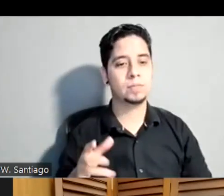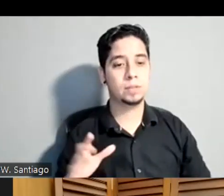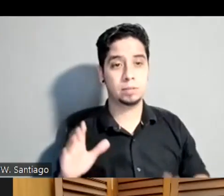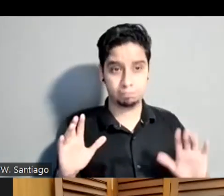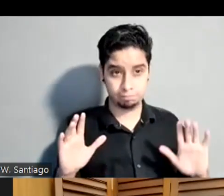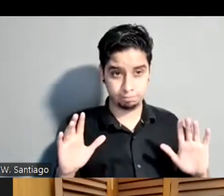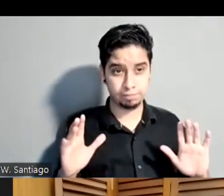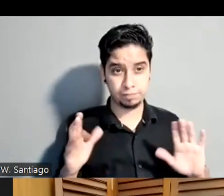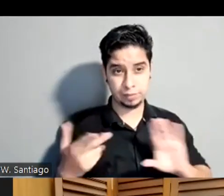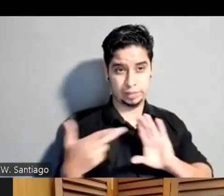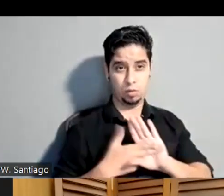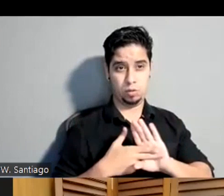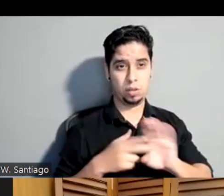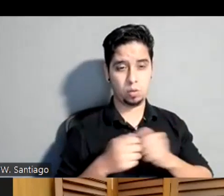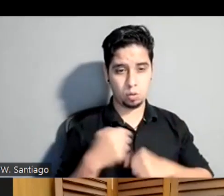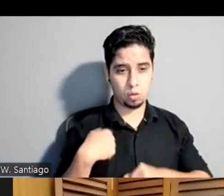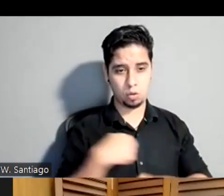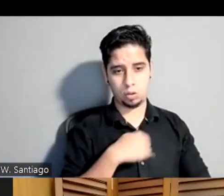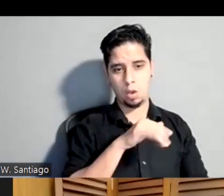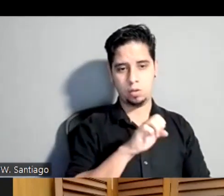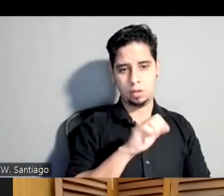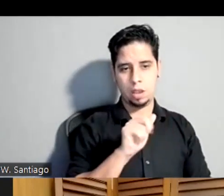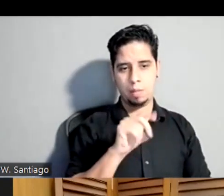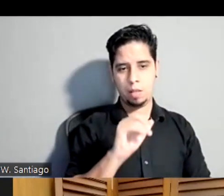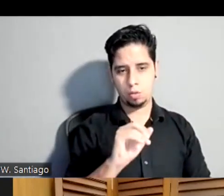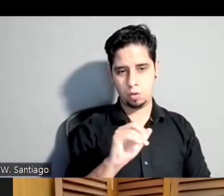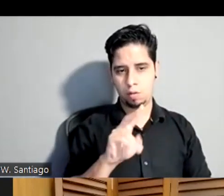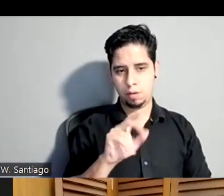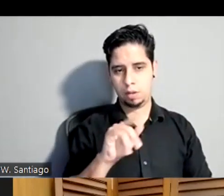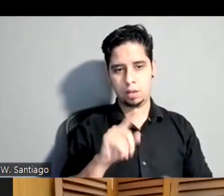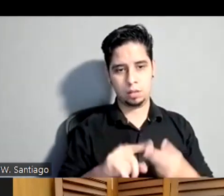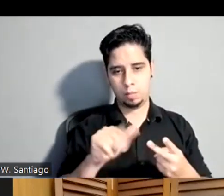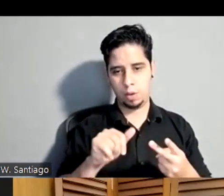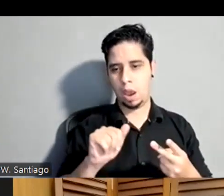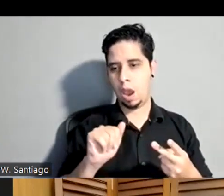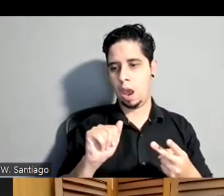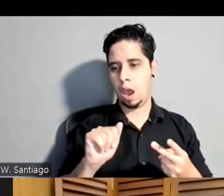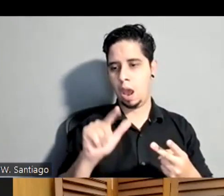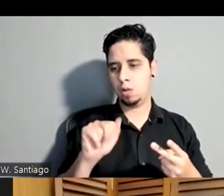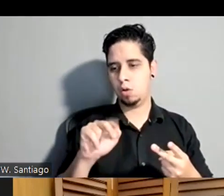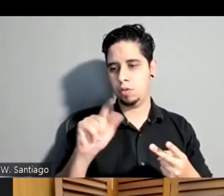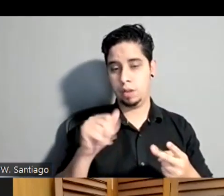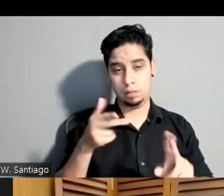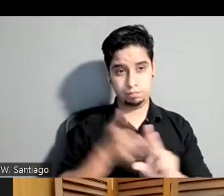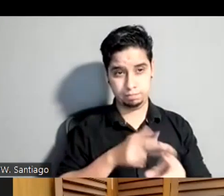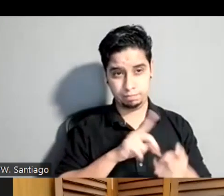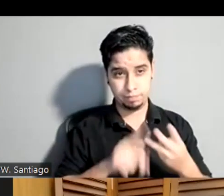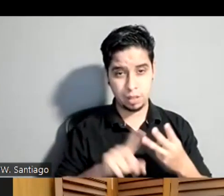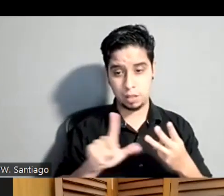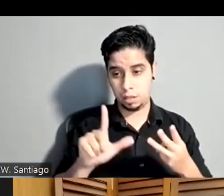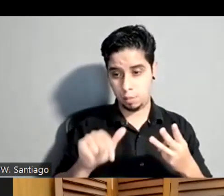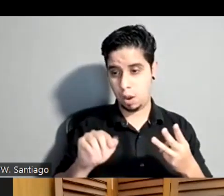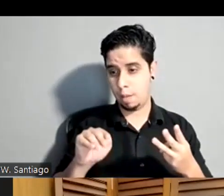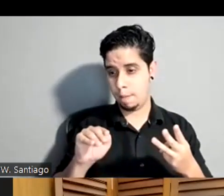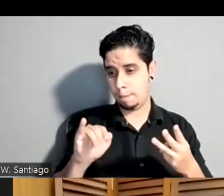Se unen primero al grupo de nosotros, José Armando y Vivian, luego entró Alondra Barreras, sí. Luego entró Michelle,